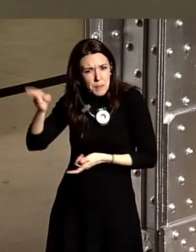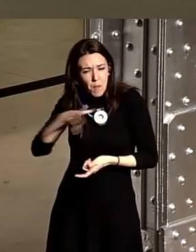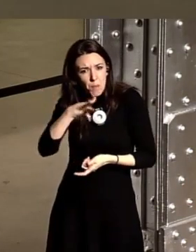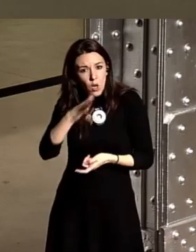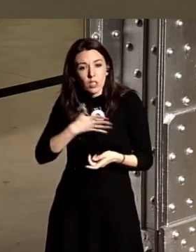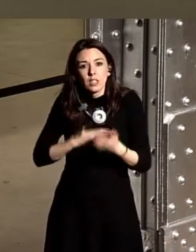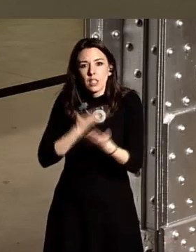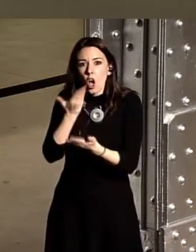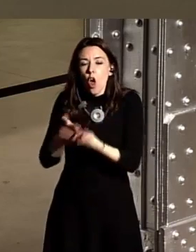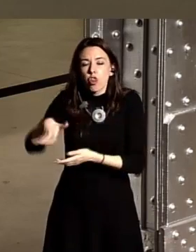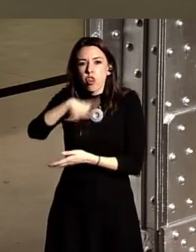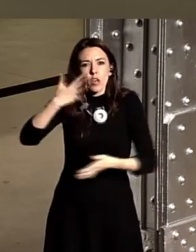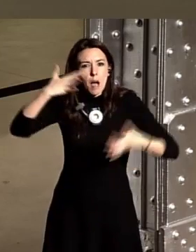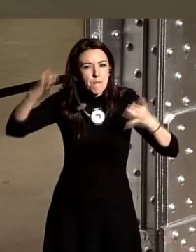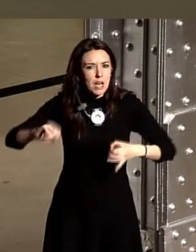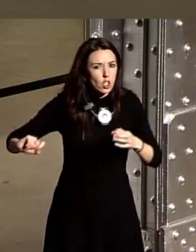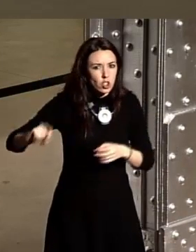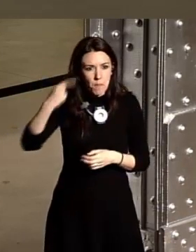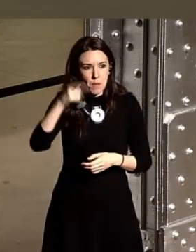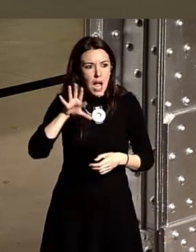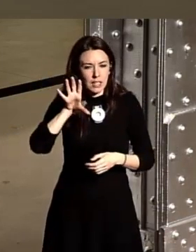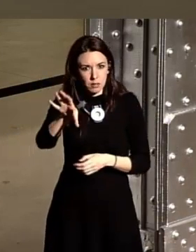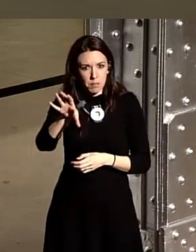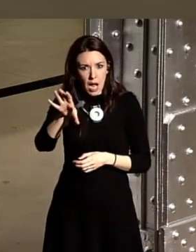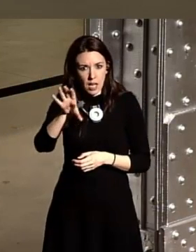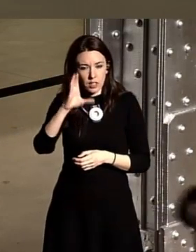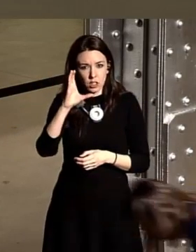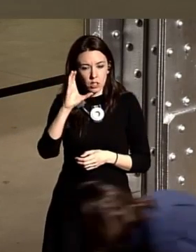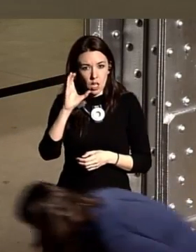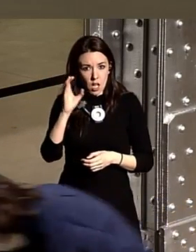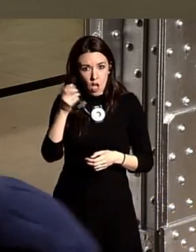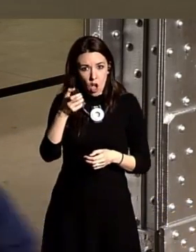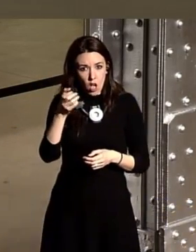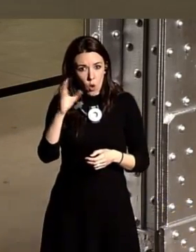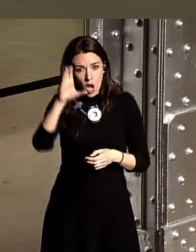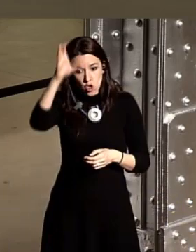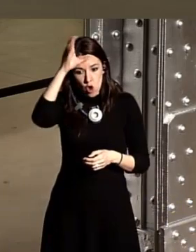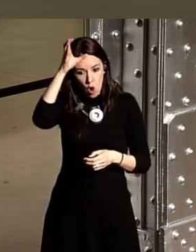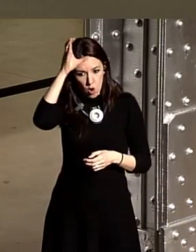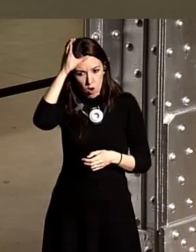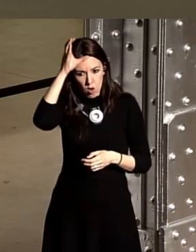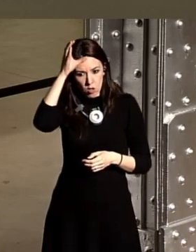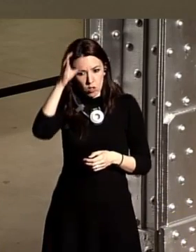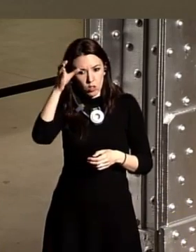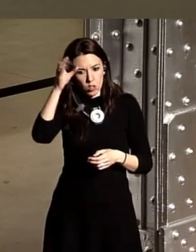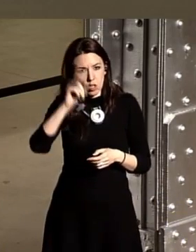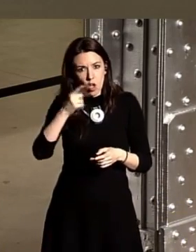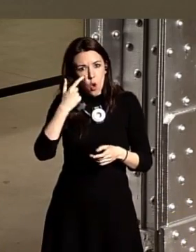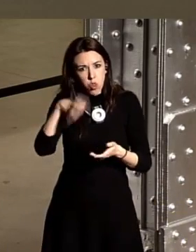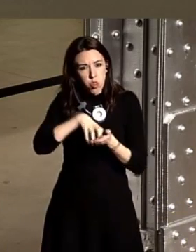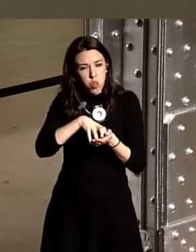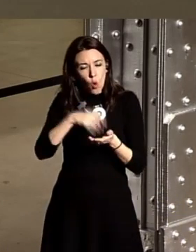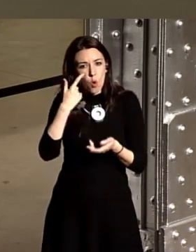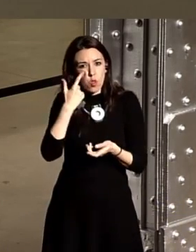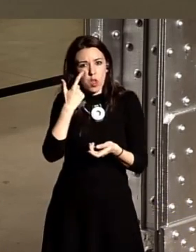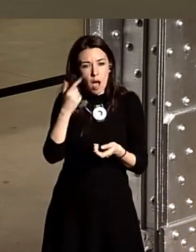lugar más peligroso en el país, el Korengal. Y llegamos allí con mucha duda de